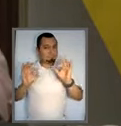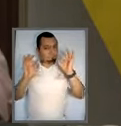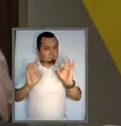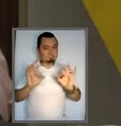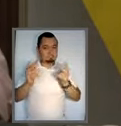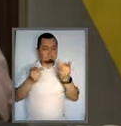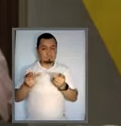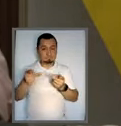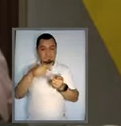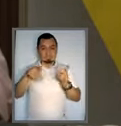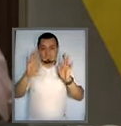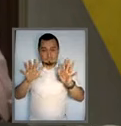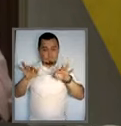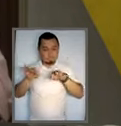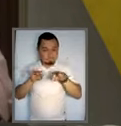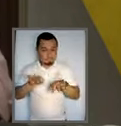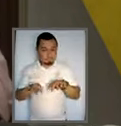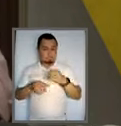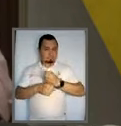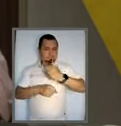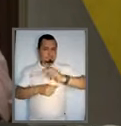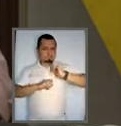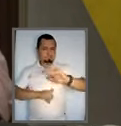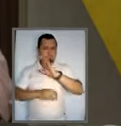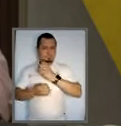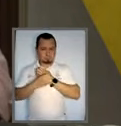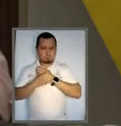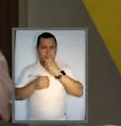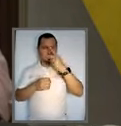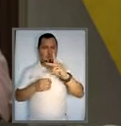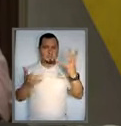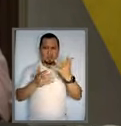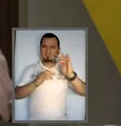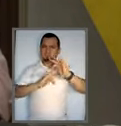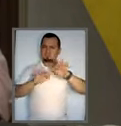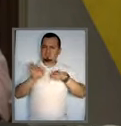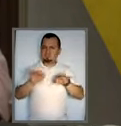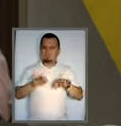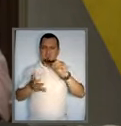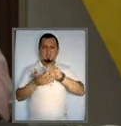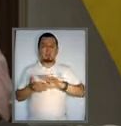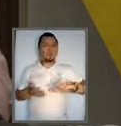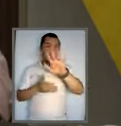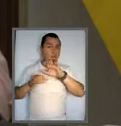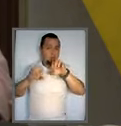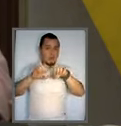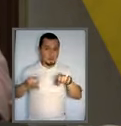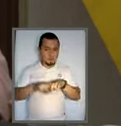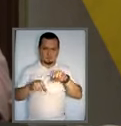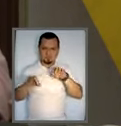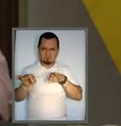afinados. Se ha hecho un gran trabajo en la Secretaría de Educación. Yo aprovecho para felicitar al secretario también y por su conducto a todo el equipo de